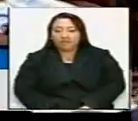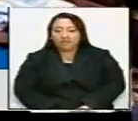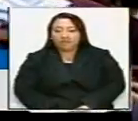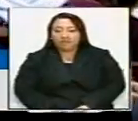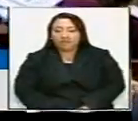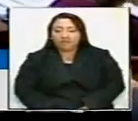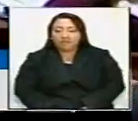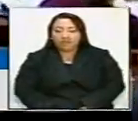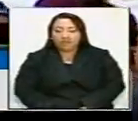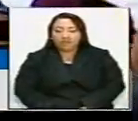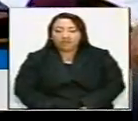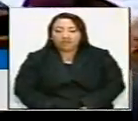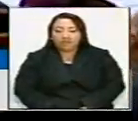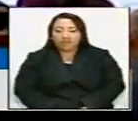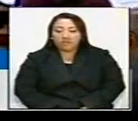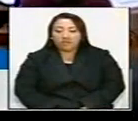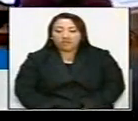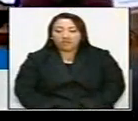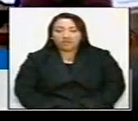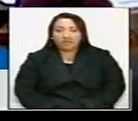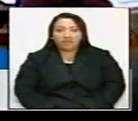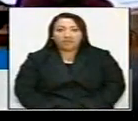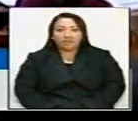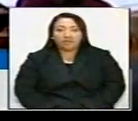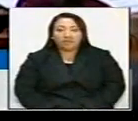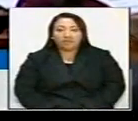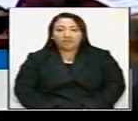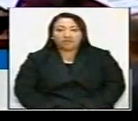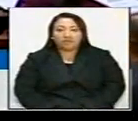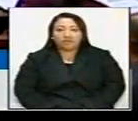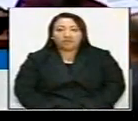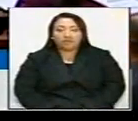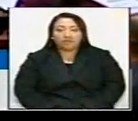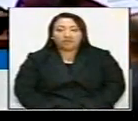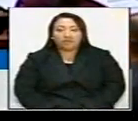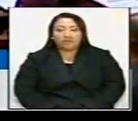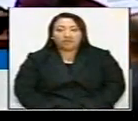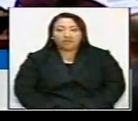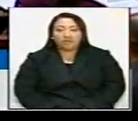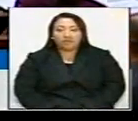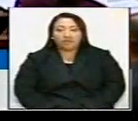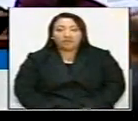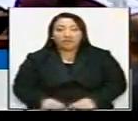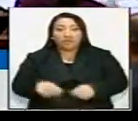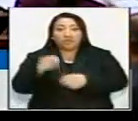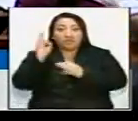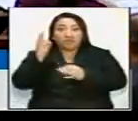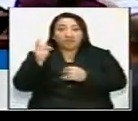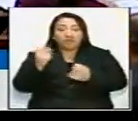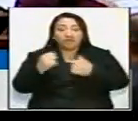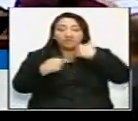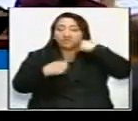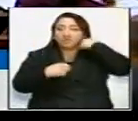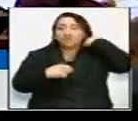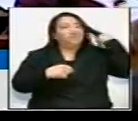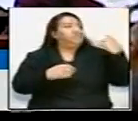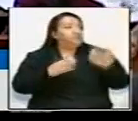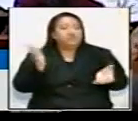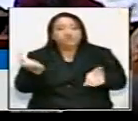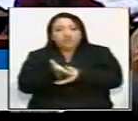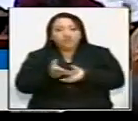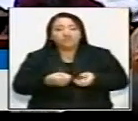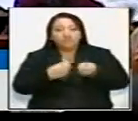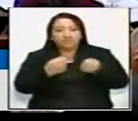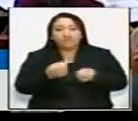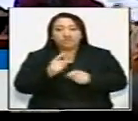desarrollo de esta ponencia se les ha hecho llegar una carpeta con la participación del expositor de esta tarde para conocimiento. Bien,